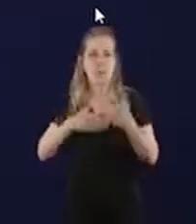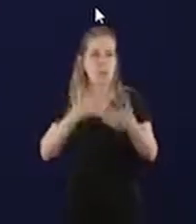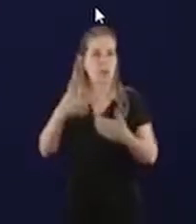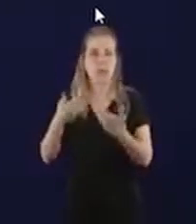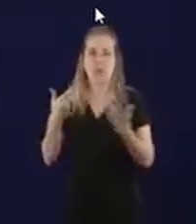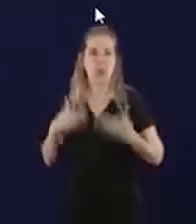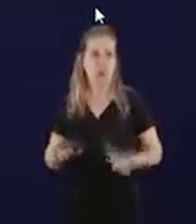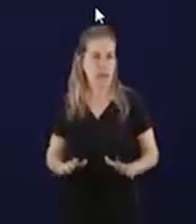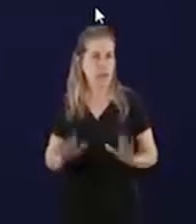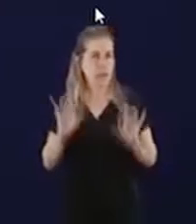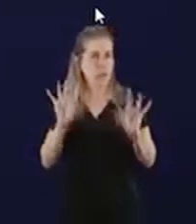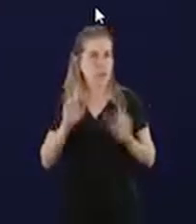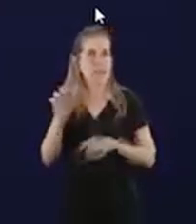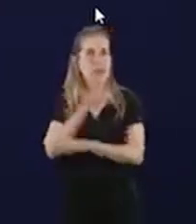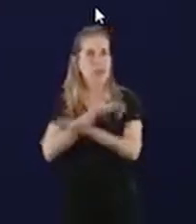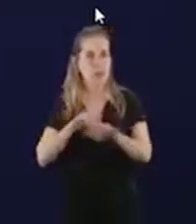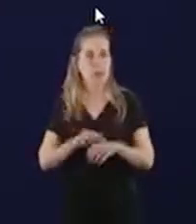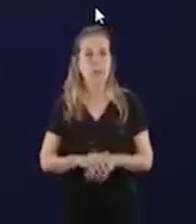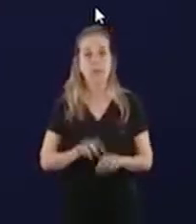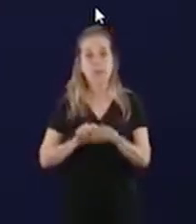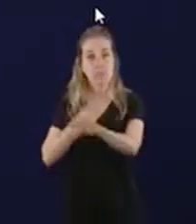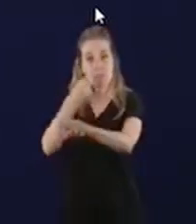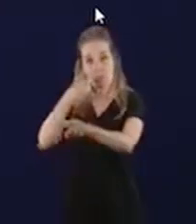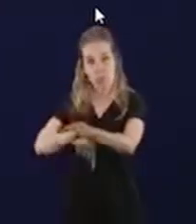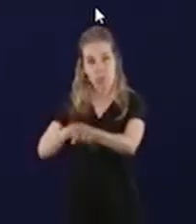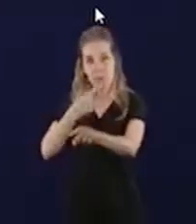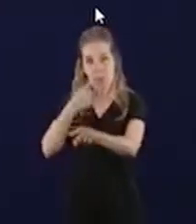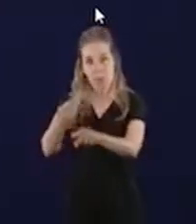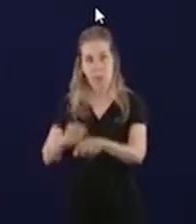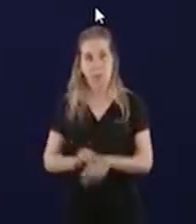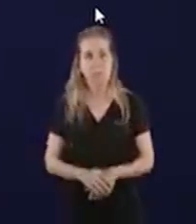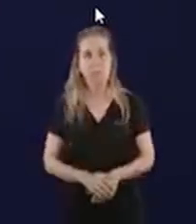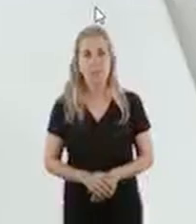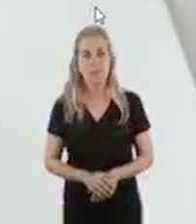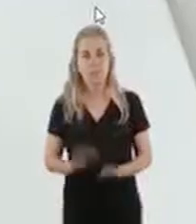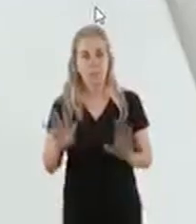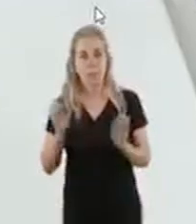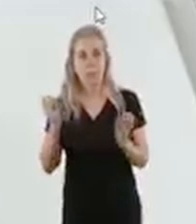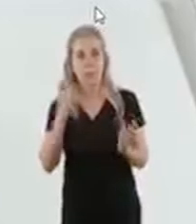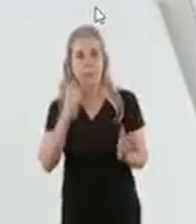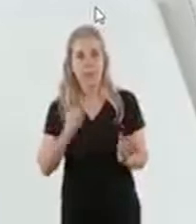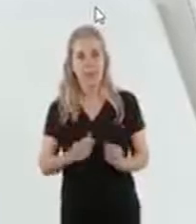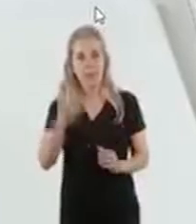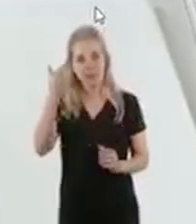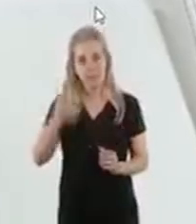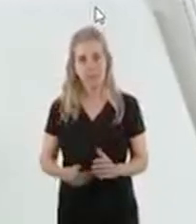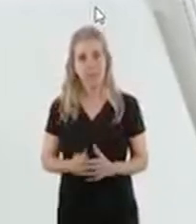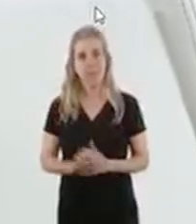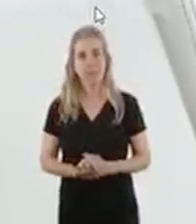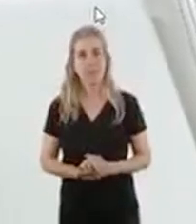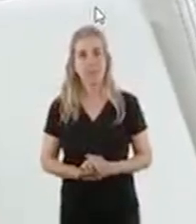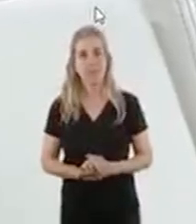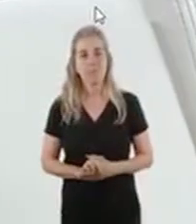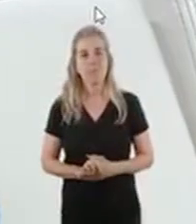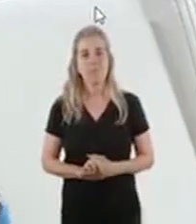de toda falsedad última pregunta mocero Buen día bueno guiso de modo font vequia para